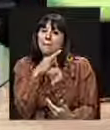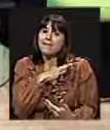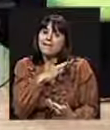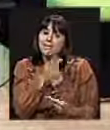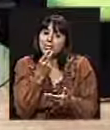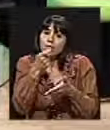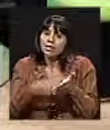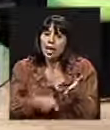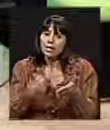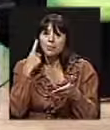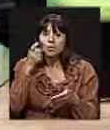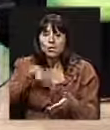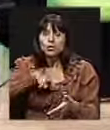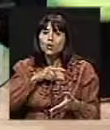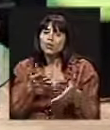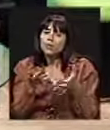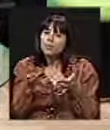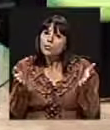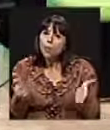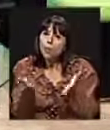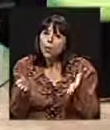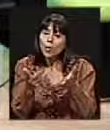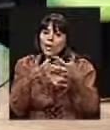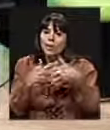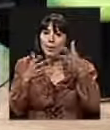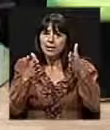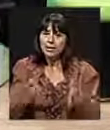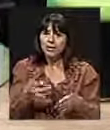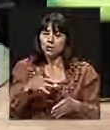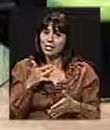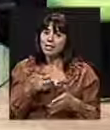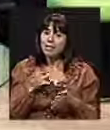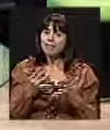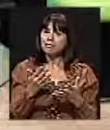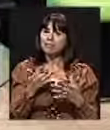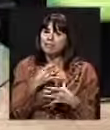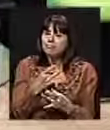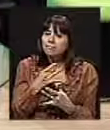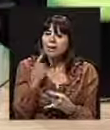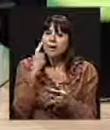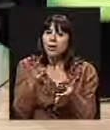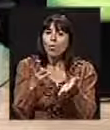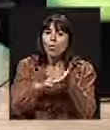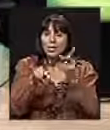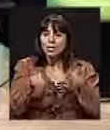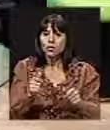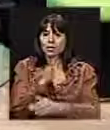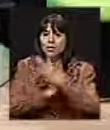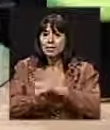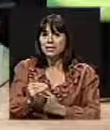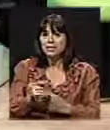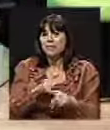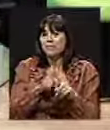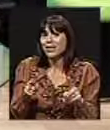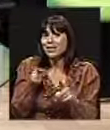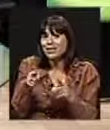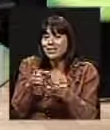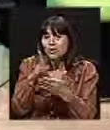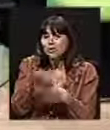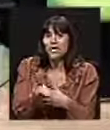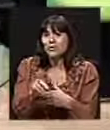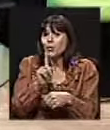buscar cómo promover que el empresario se sienta atraído a la contratación de personas con discapacidad y no nos lo dejan